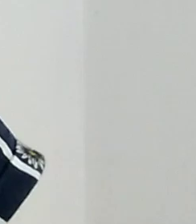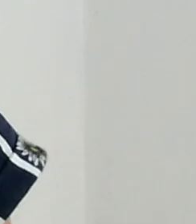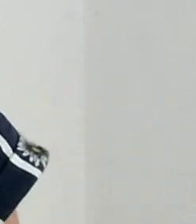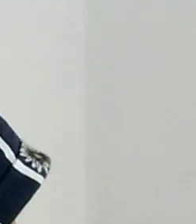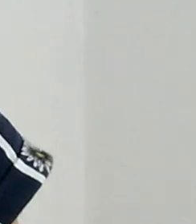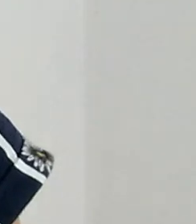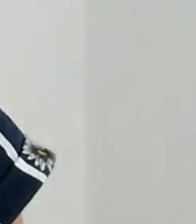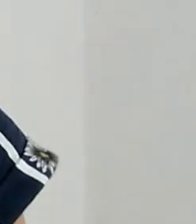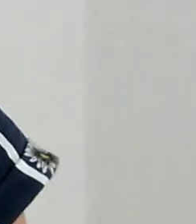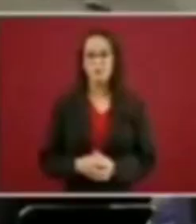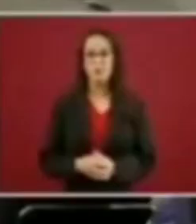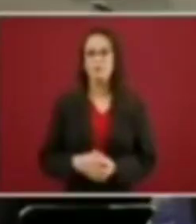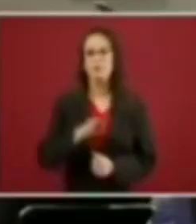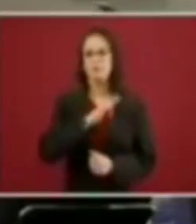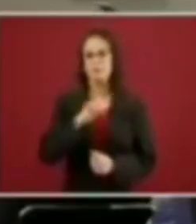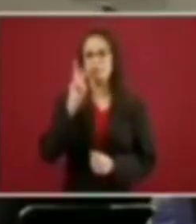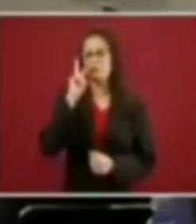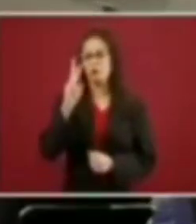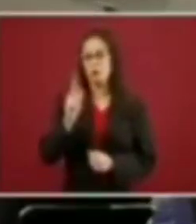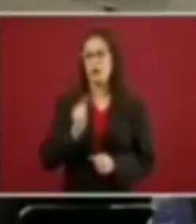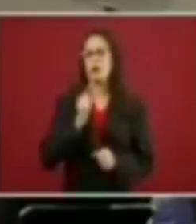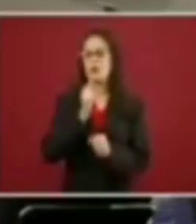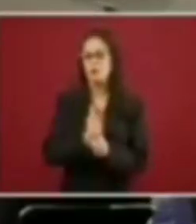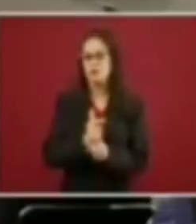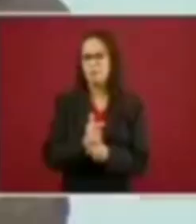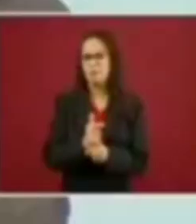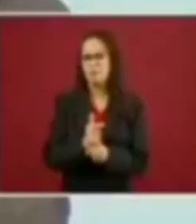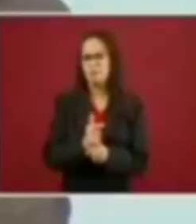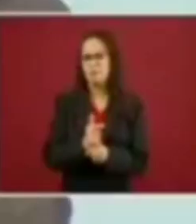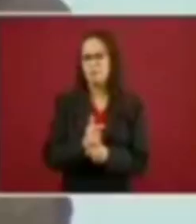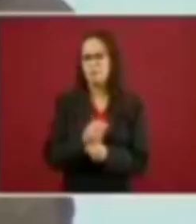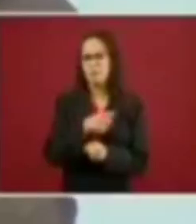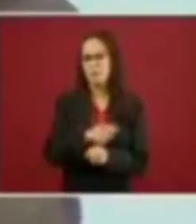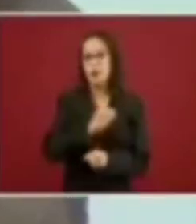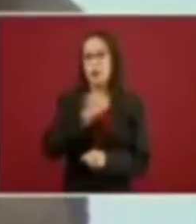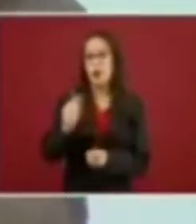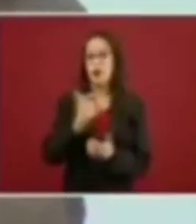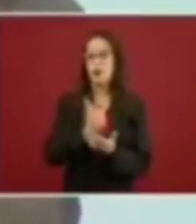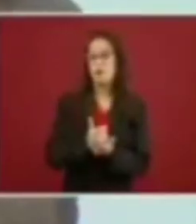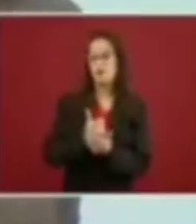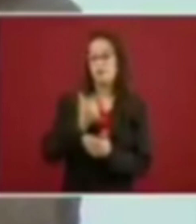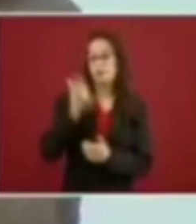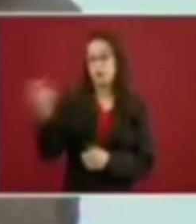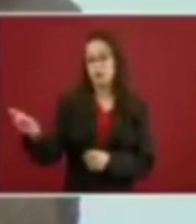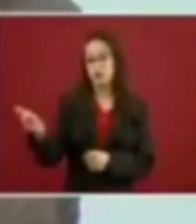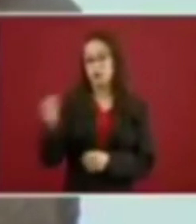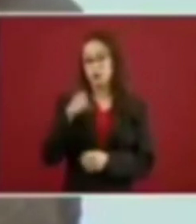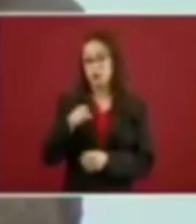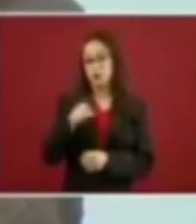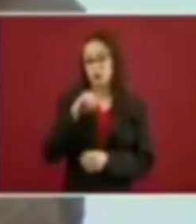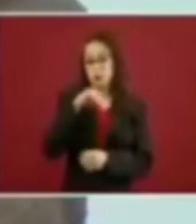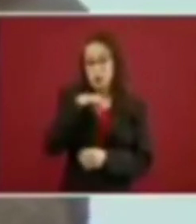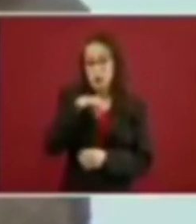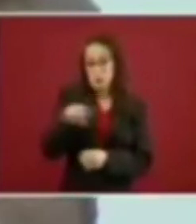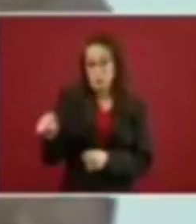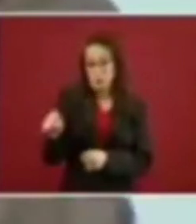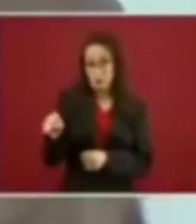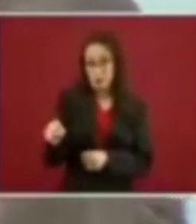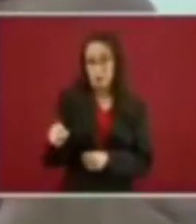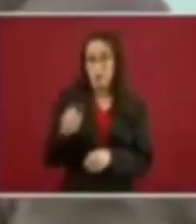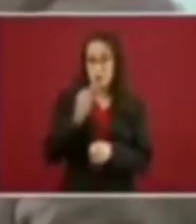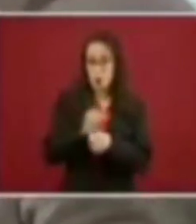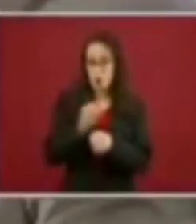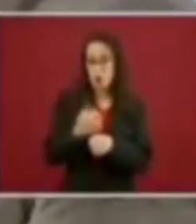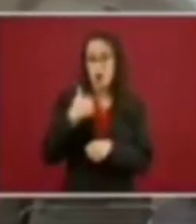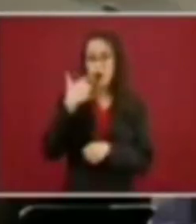están produciendo. El tiempo tiene que ver con el pago de las cuotas. Hoy queremos hacer notar a los patrones